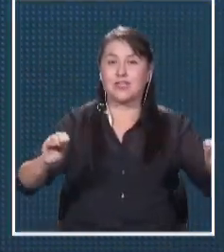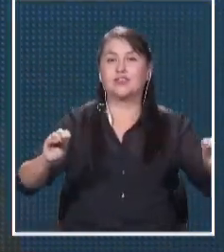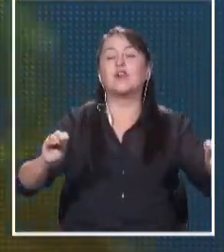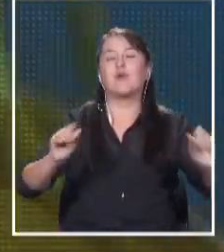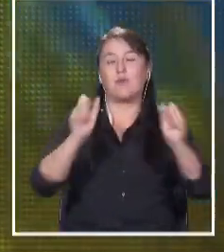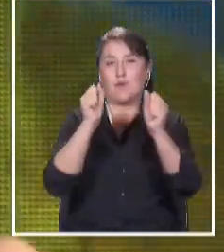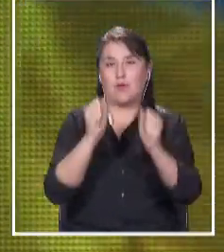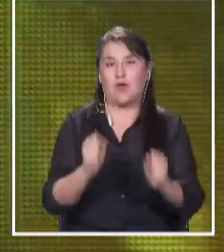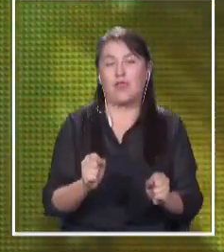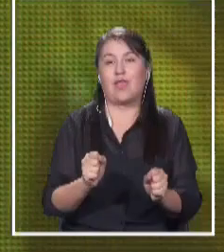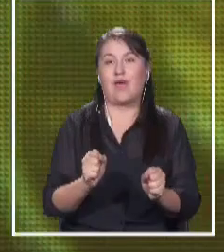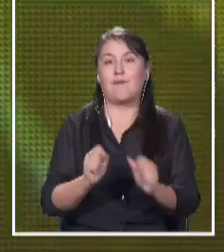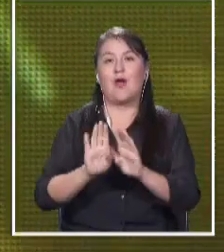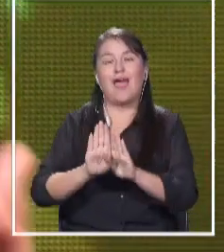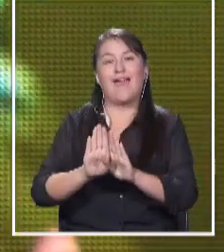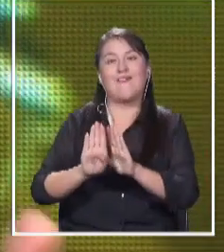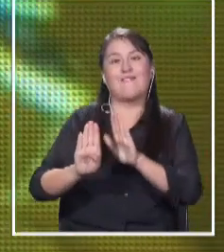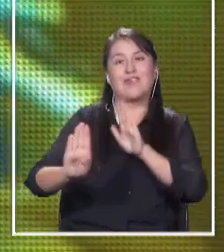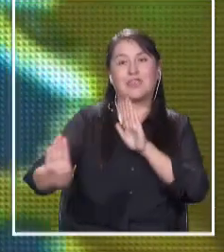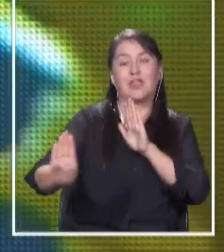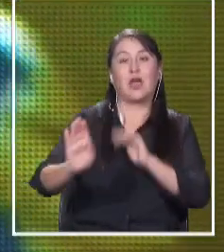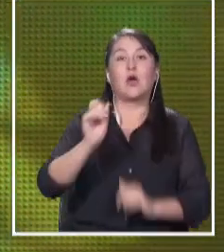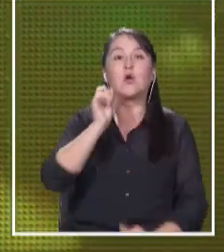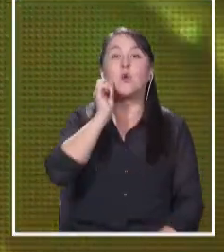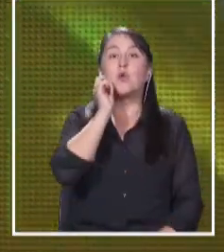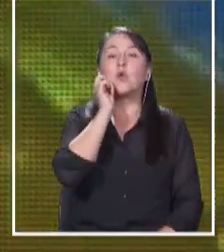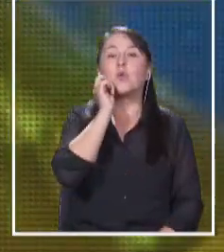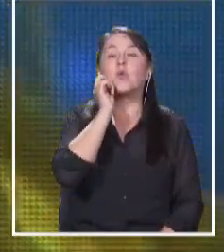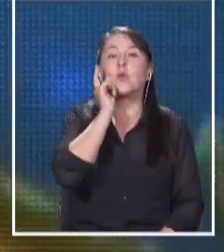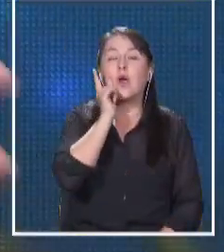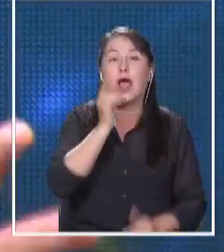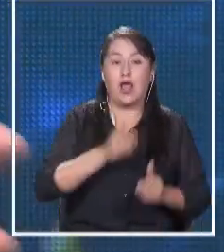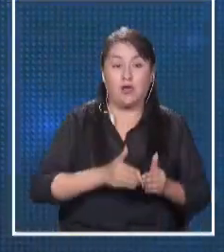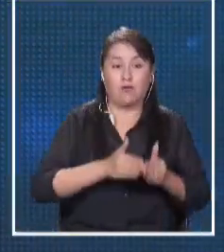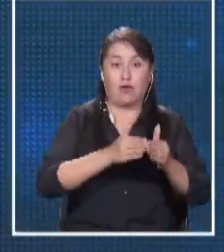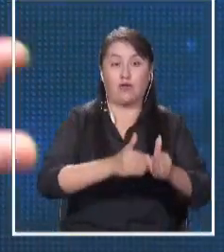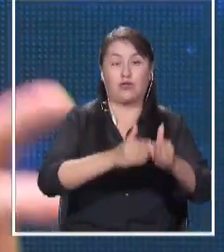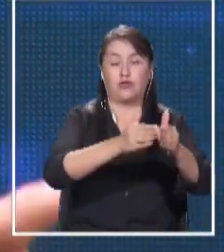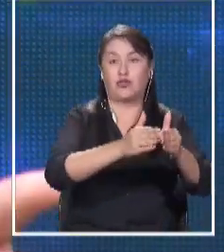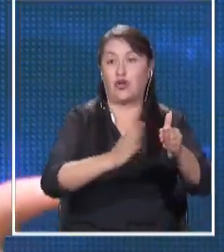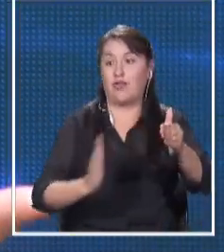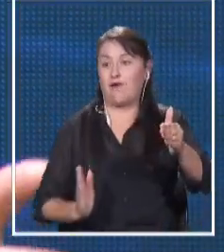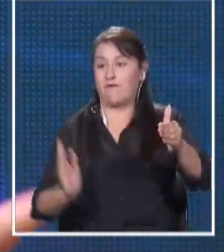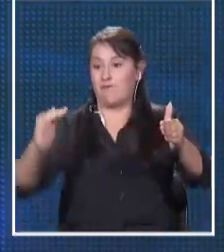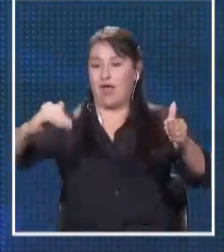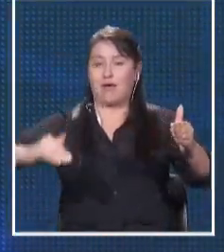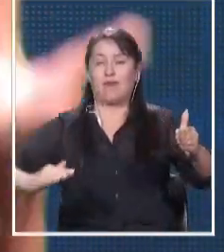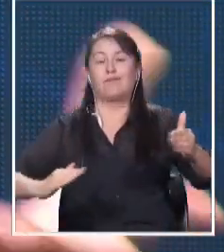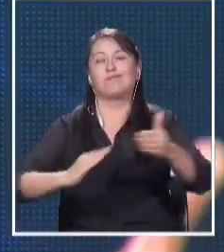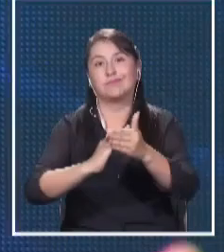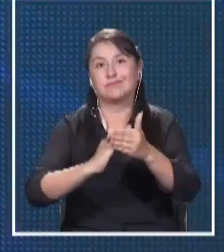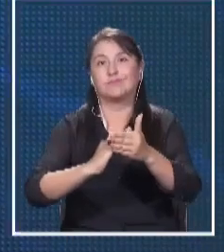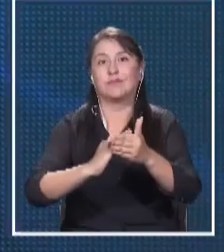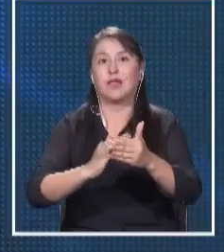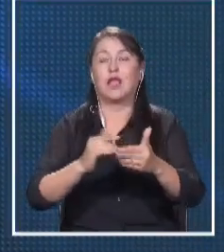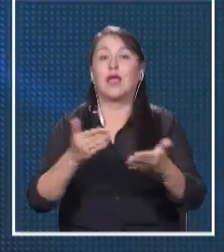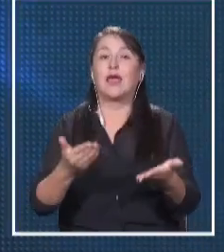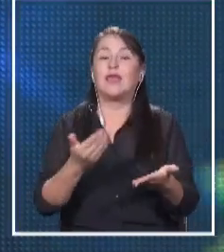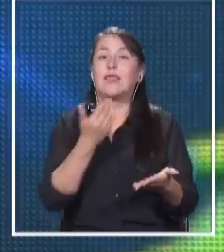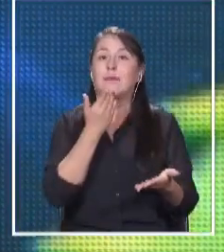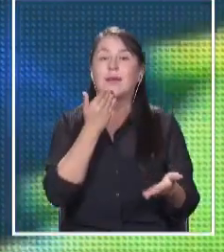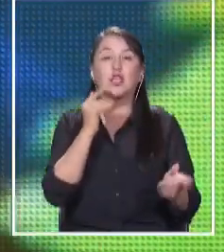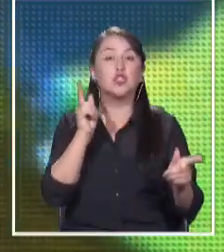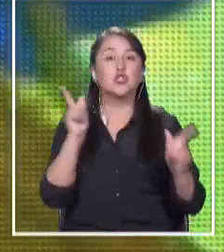principal amenaza que tienen las ballenas, que es las colisiones con tráfico marítimo. Pero es que además debajo de los océanos no solamente están los sonidos